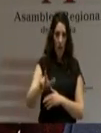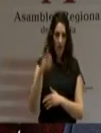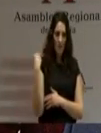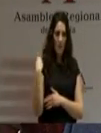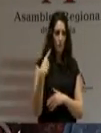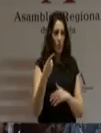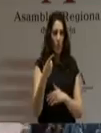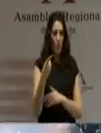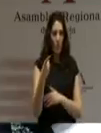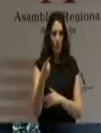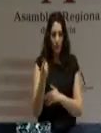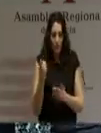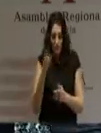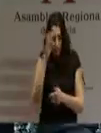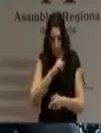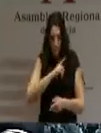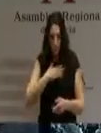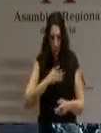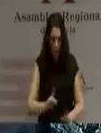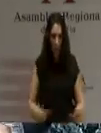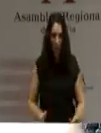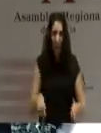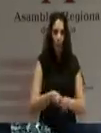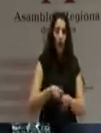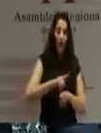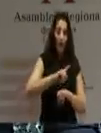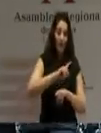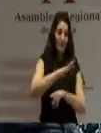Por lo tanto, yo creo que ustedes tienen que hacer ahí un ejercicio importante